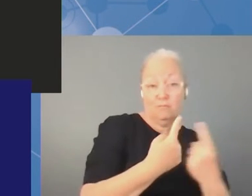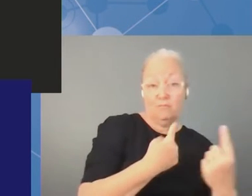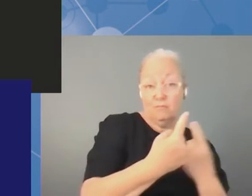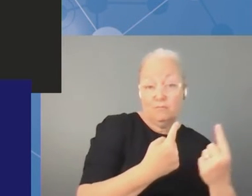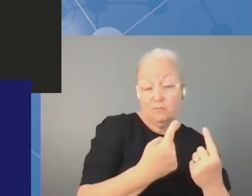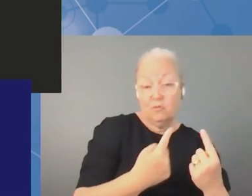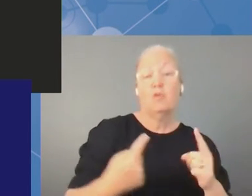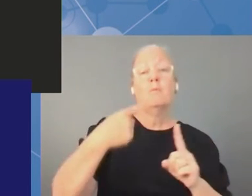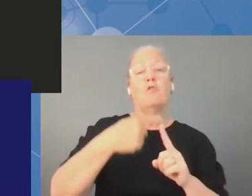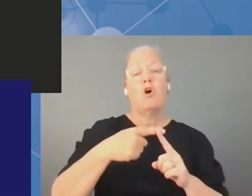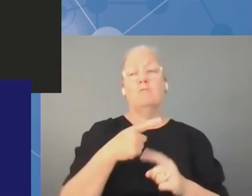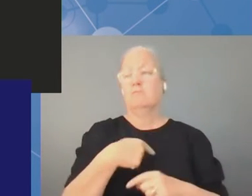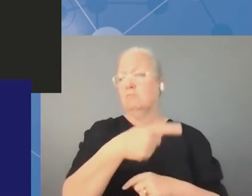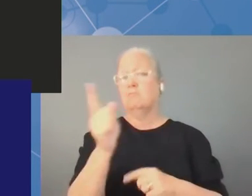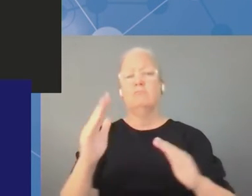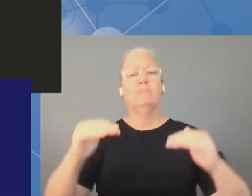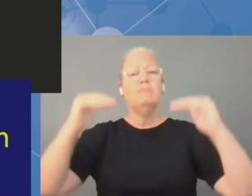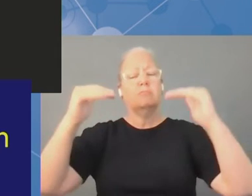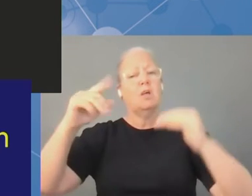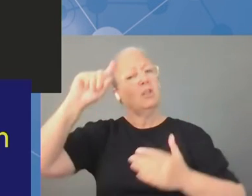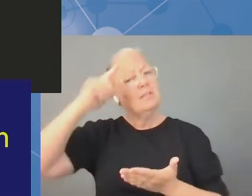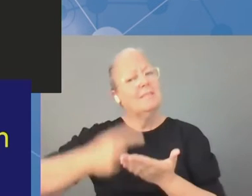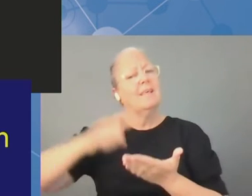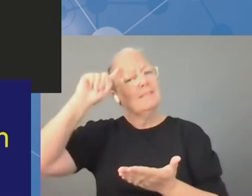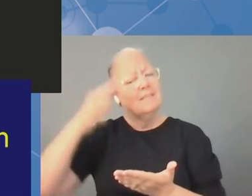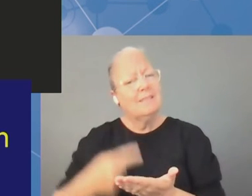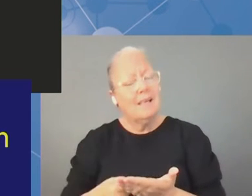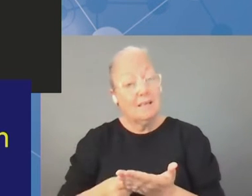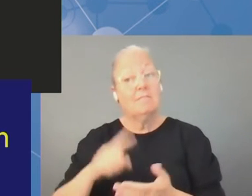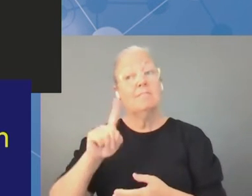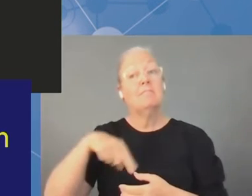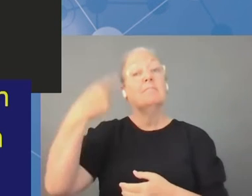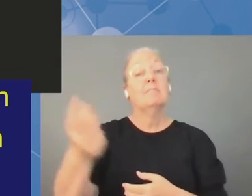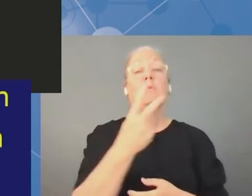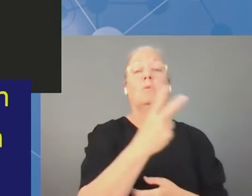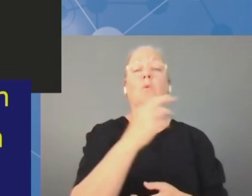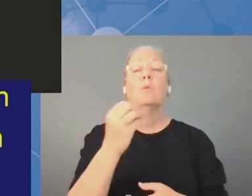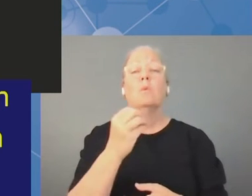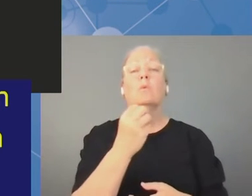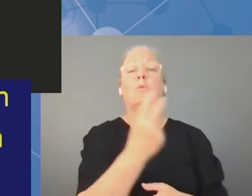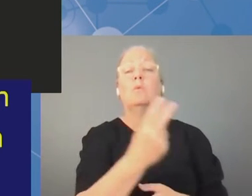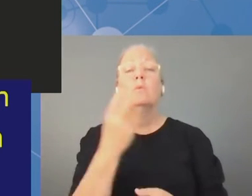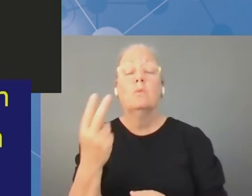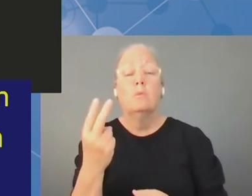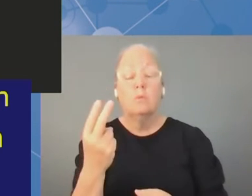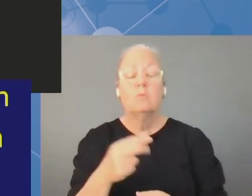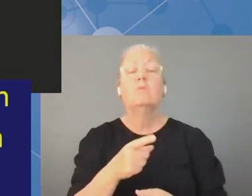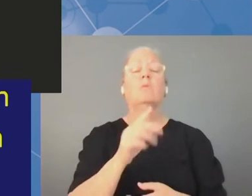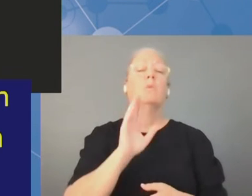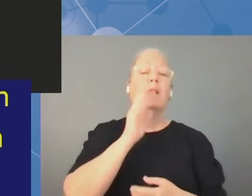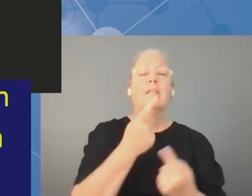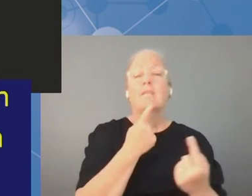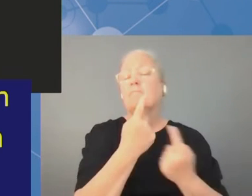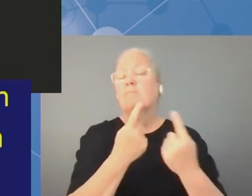seguiré observando la manera en la que se irá desarrollando nuestra cooperación y